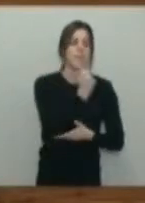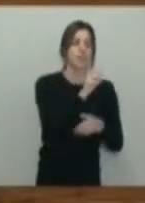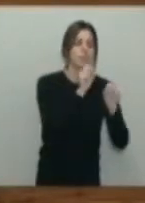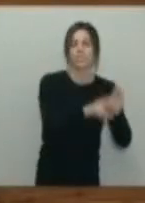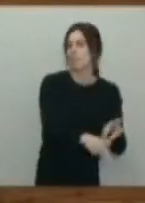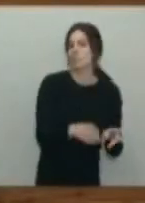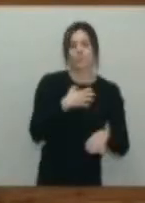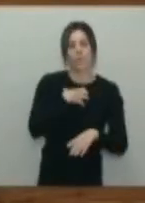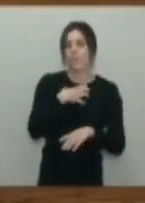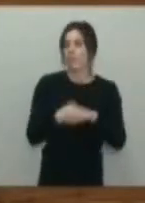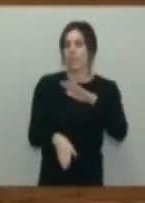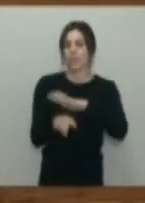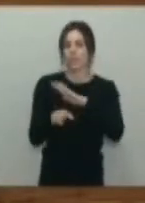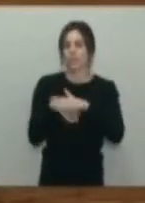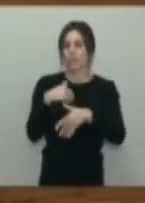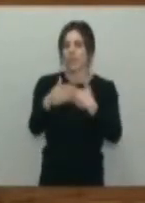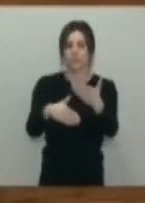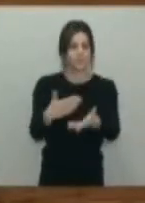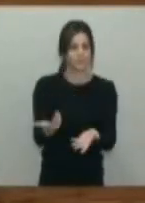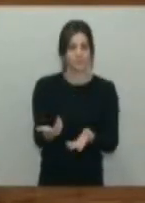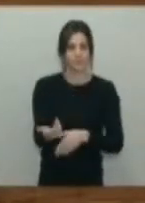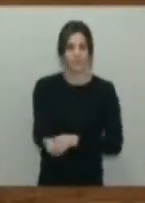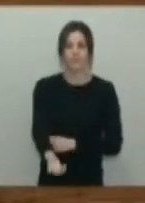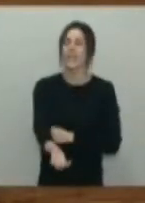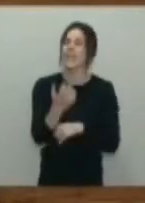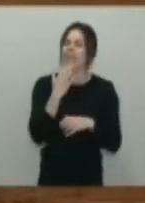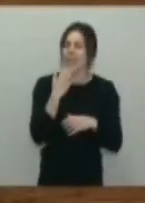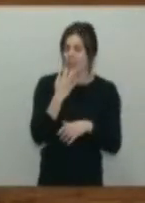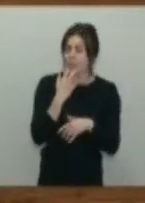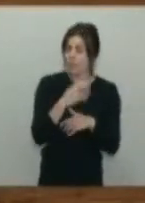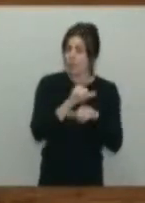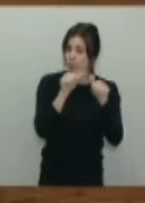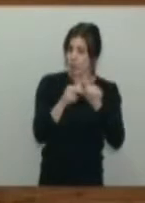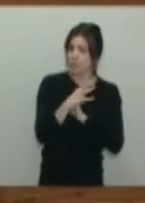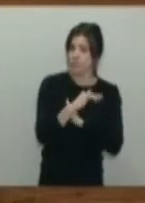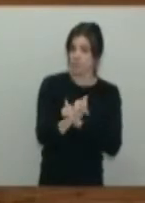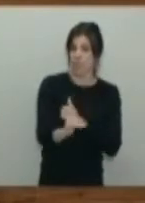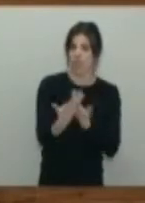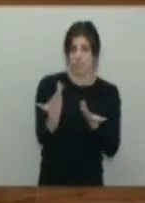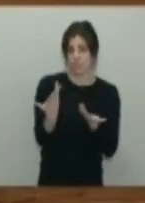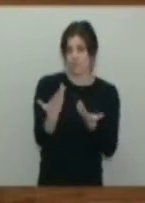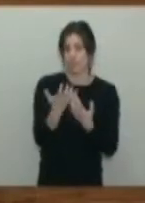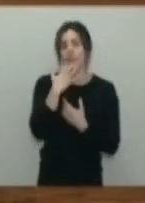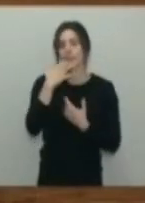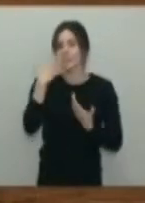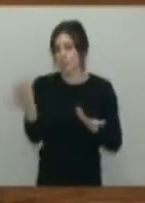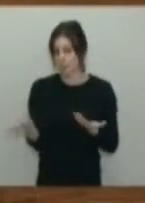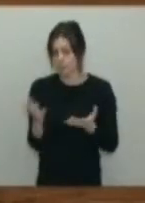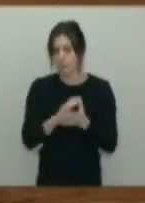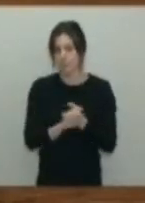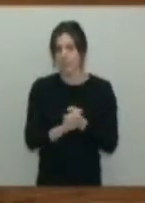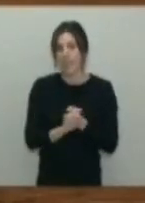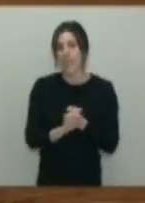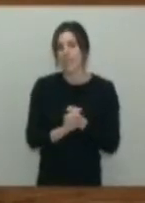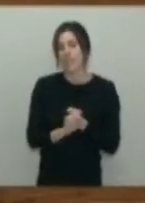tenemos varios ejemplos que ilustran perfectamente esta política de espalda al sector. Por ejemplo, en la elaboración